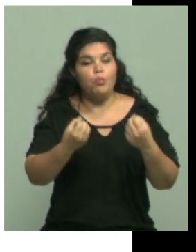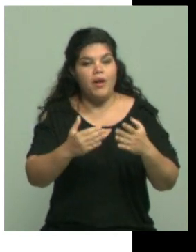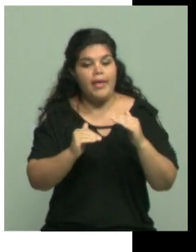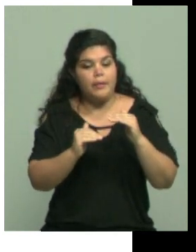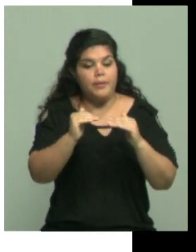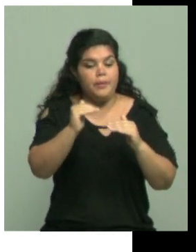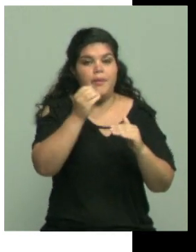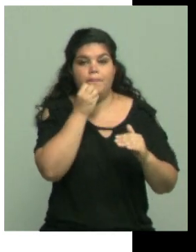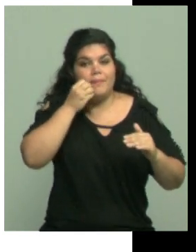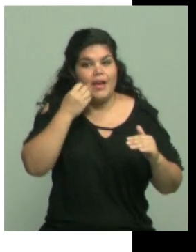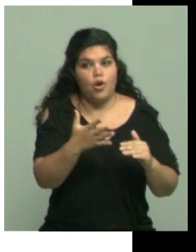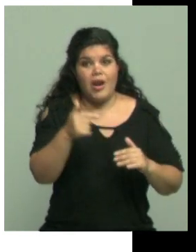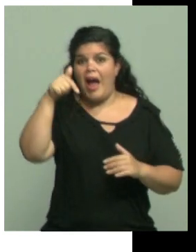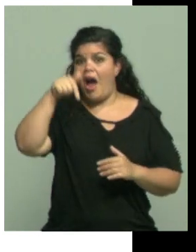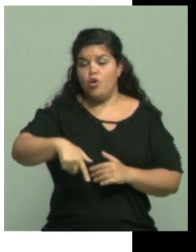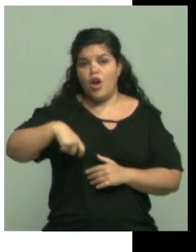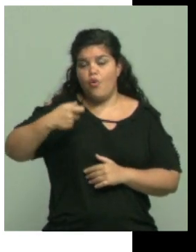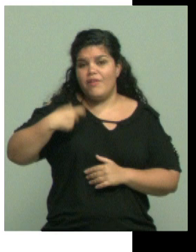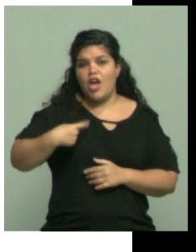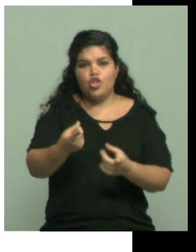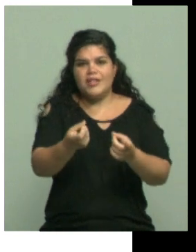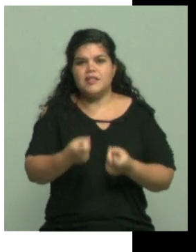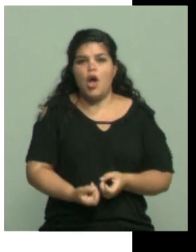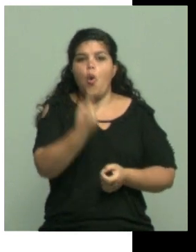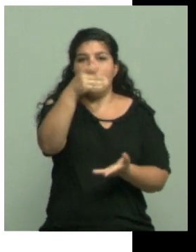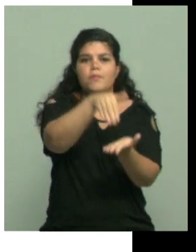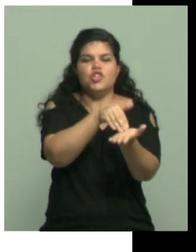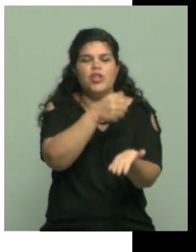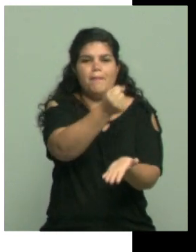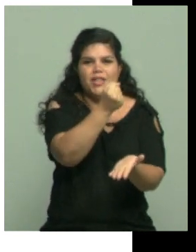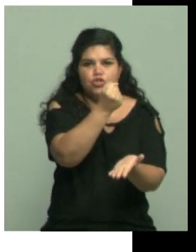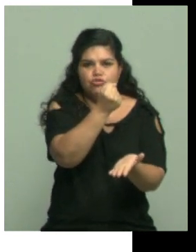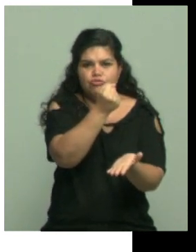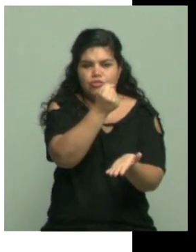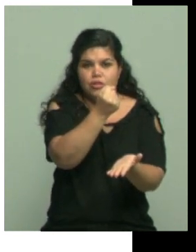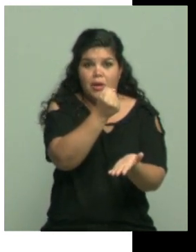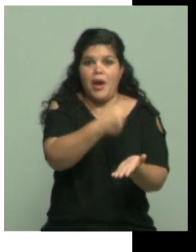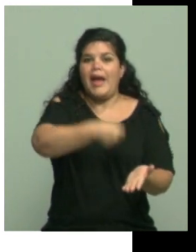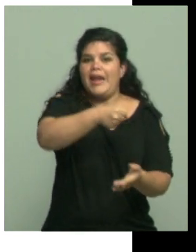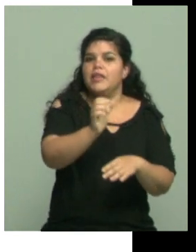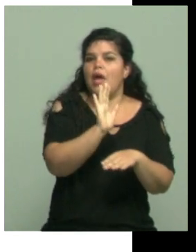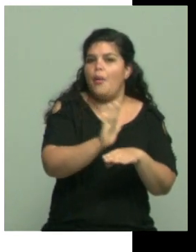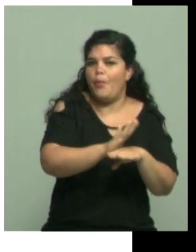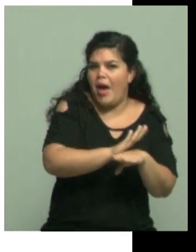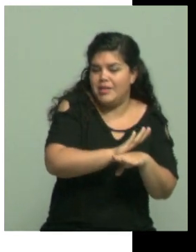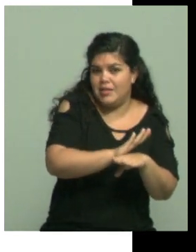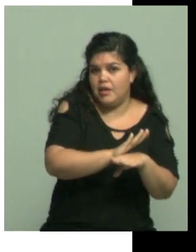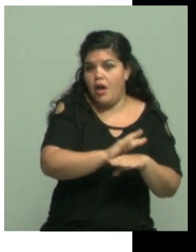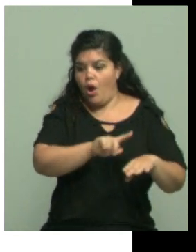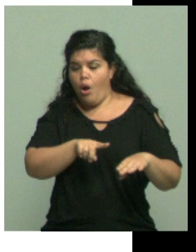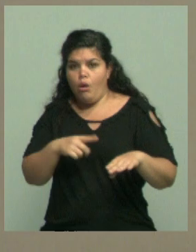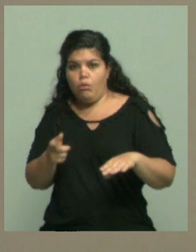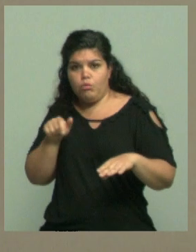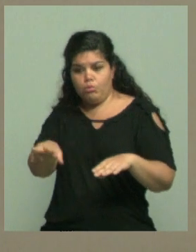claro que hoy un jubilado necesita casi $1 millón y tener un parámetro de menos de 400.000 digamos, no es como